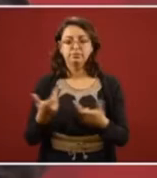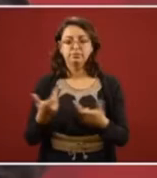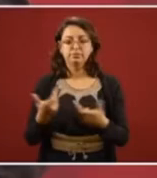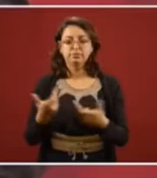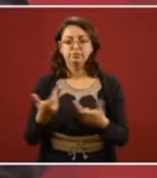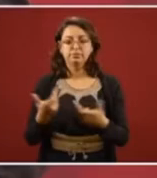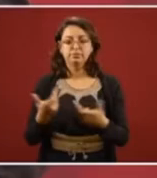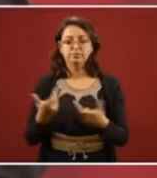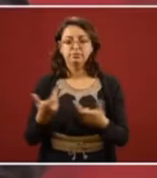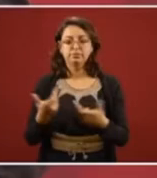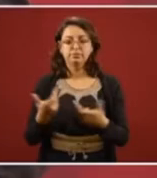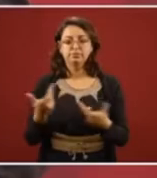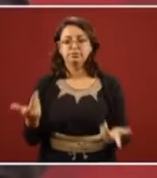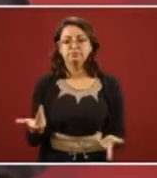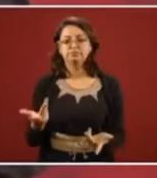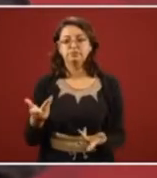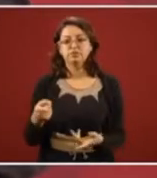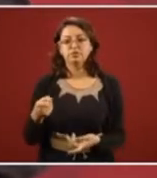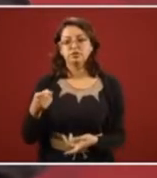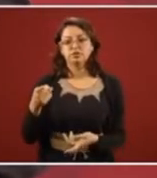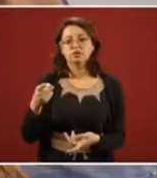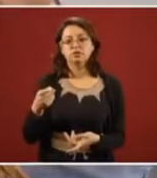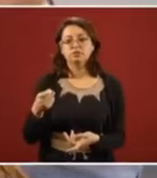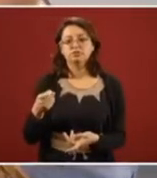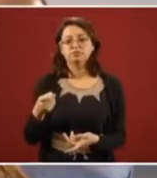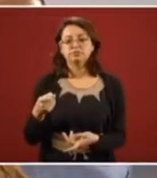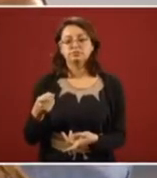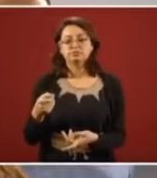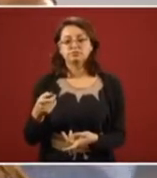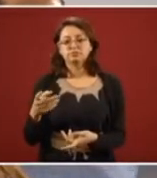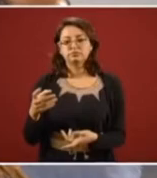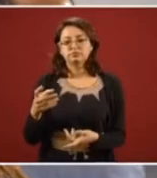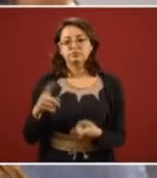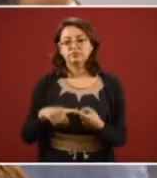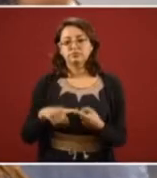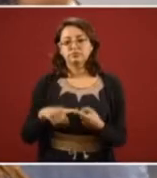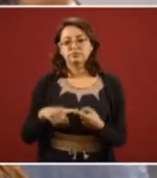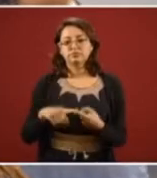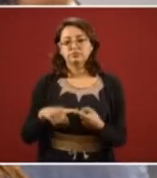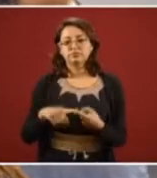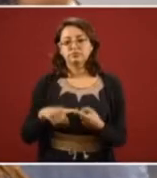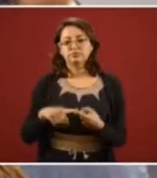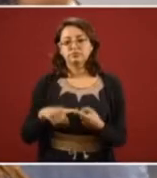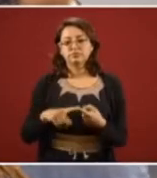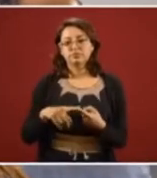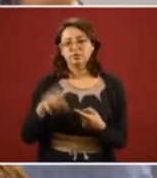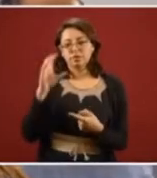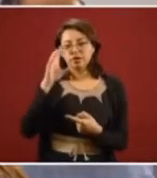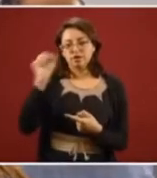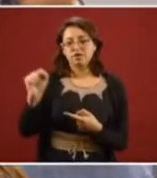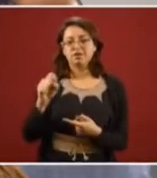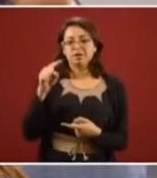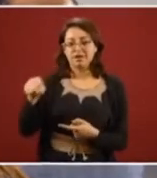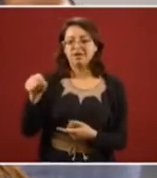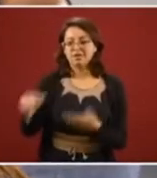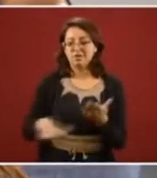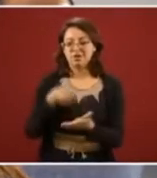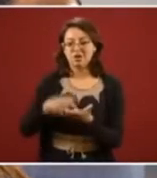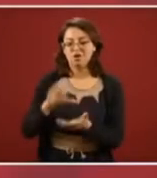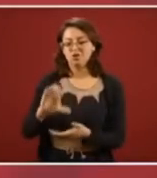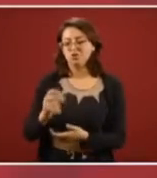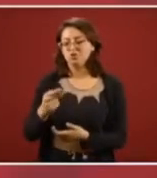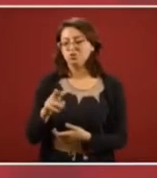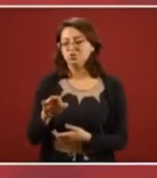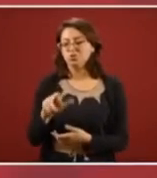instructivo a quién abandera churumuco servo co pero